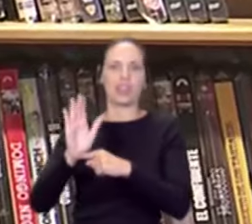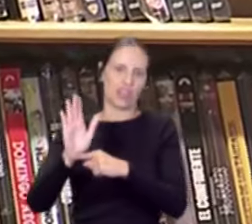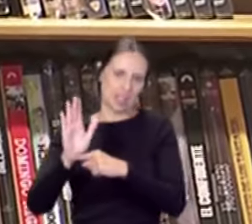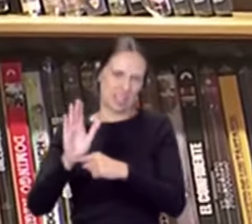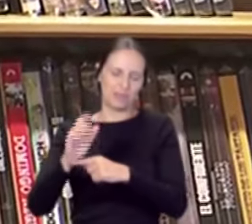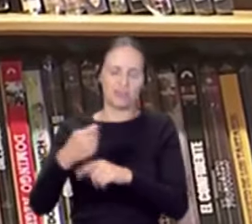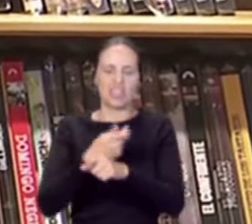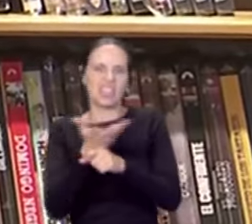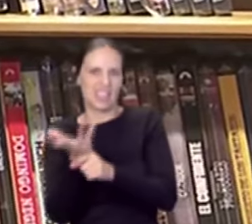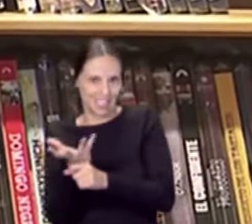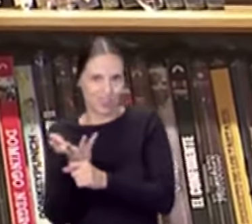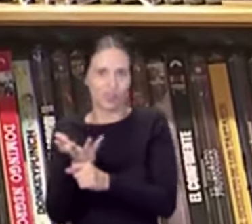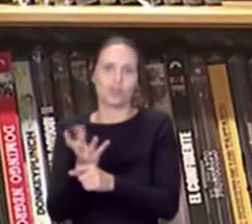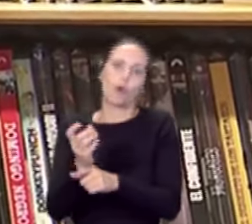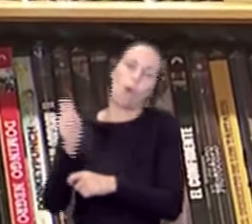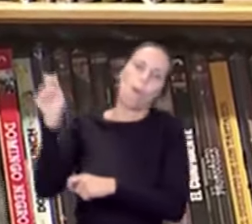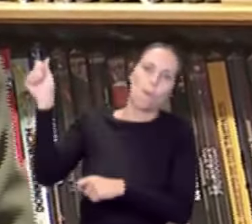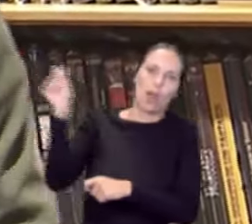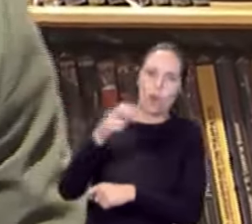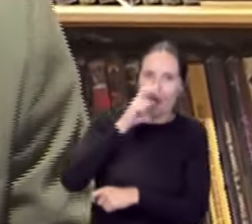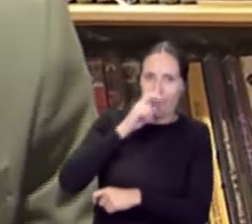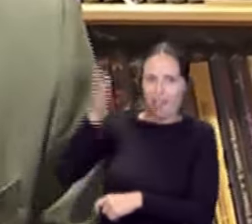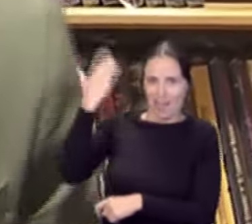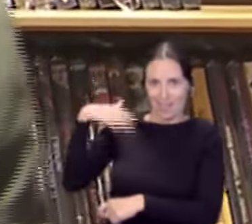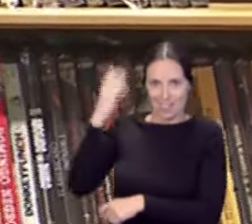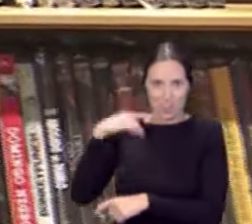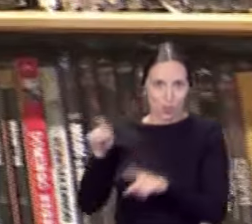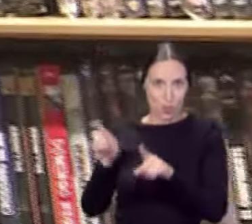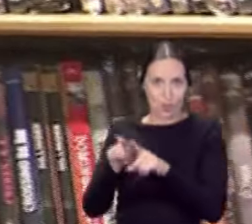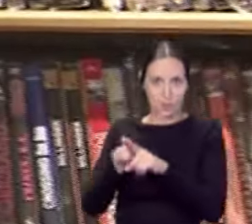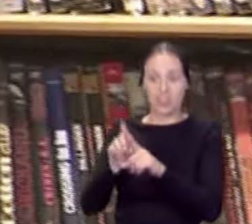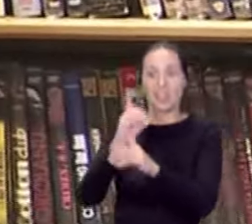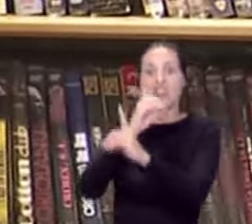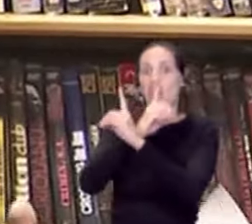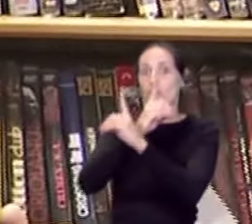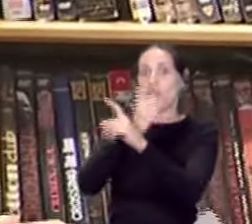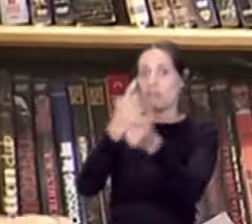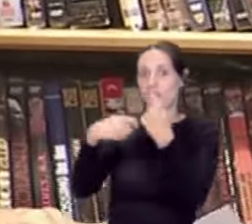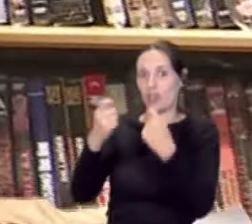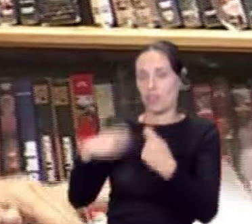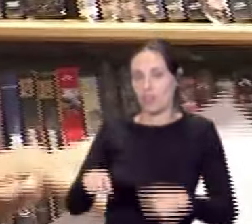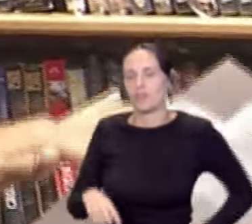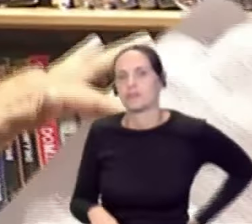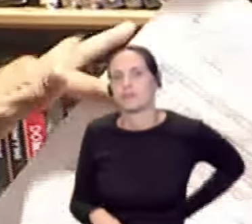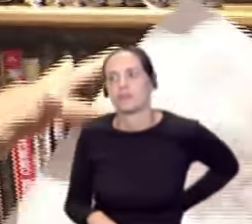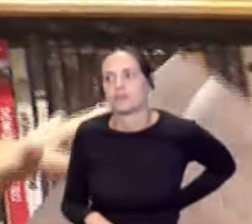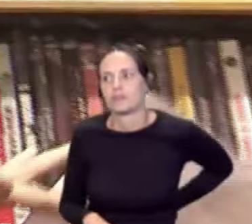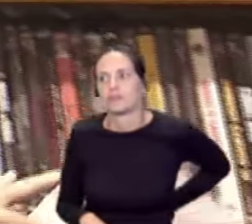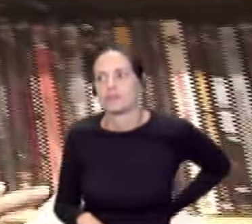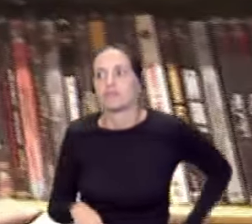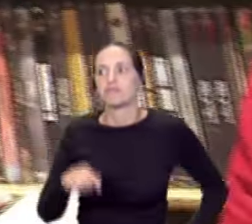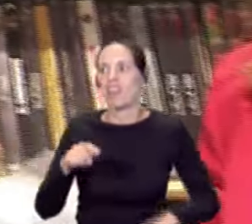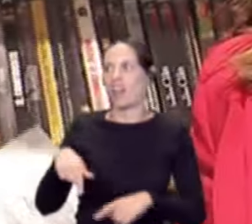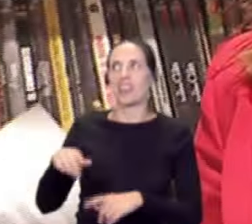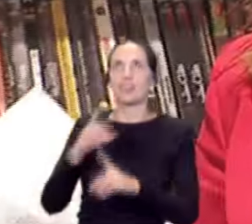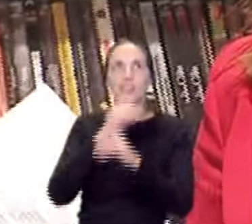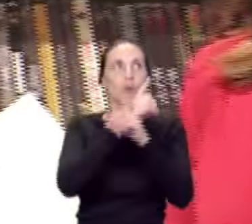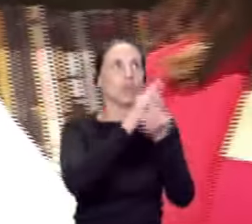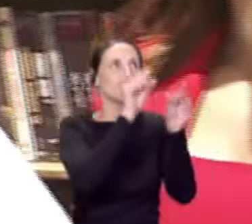de discos y películas, como tú decías, en formato digital, en DVD. Y aquí estoy en la gloria porque tengo películas por todos